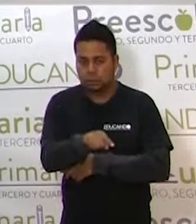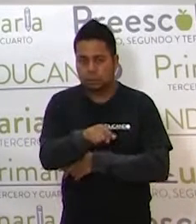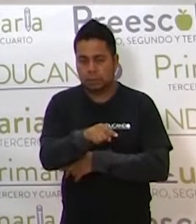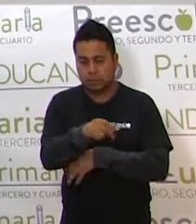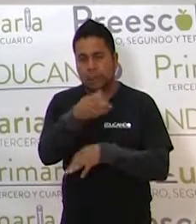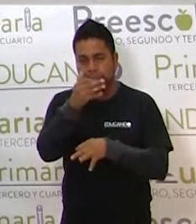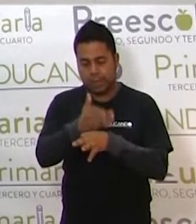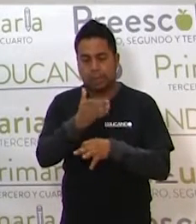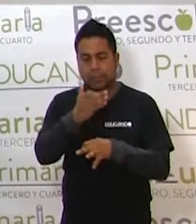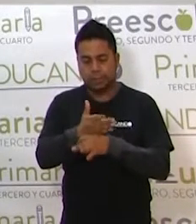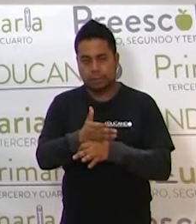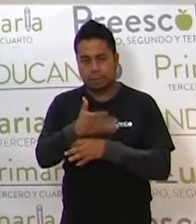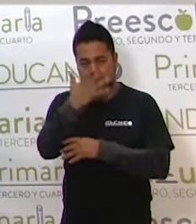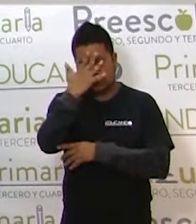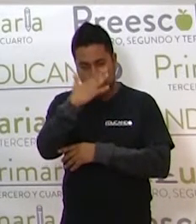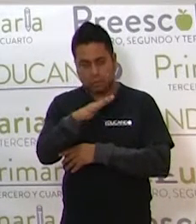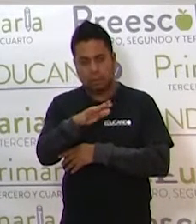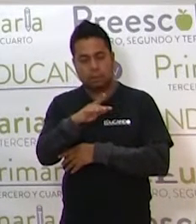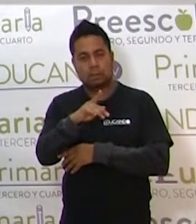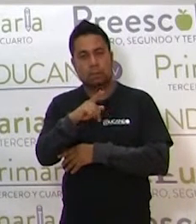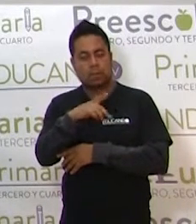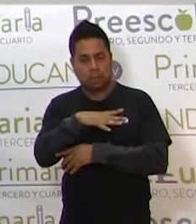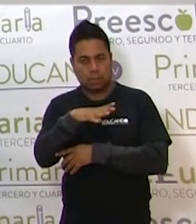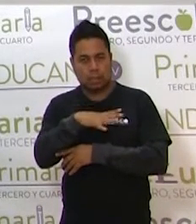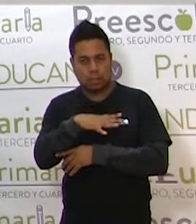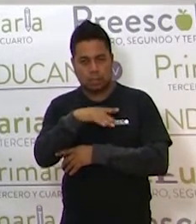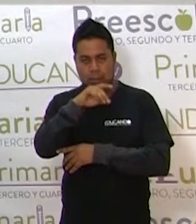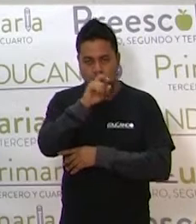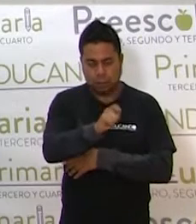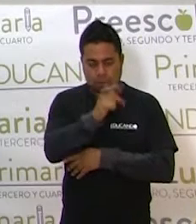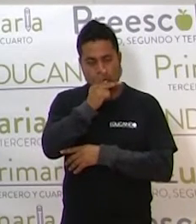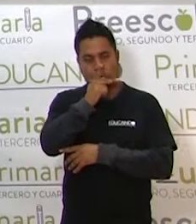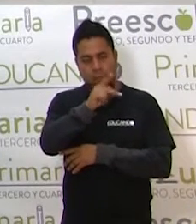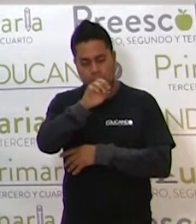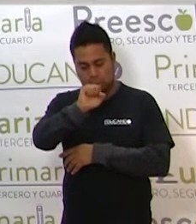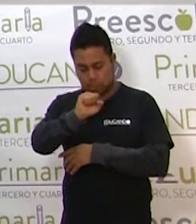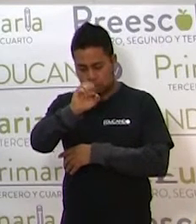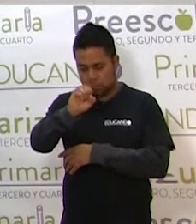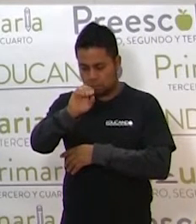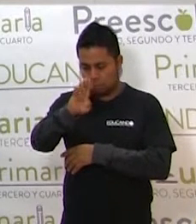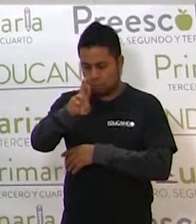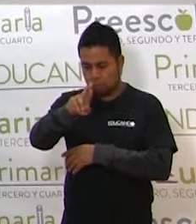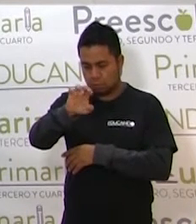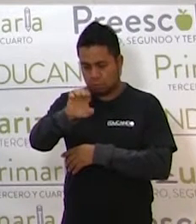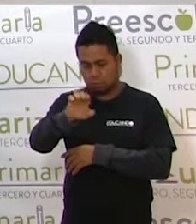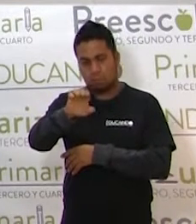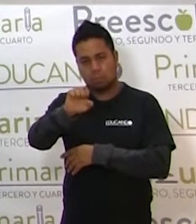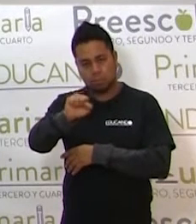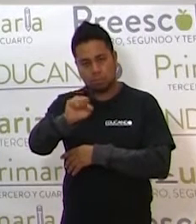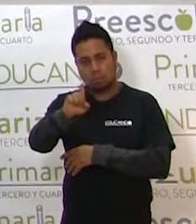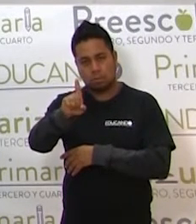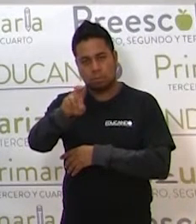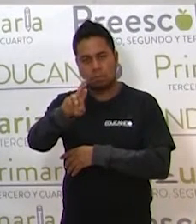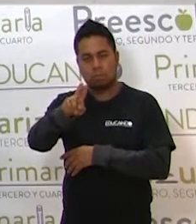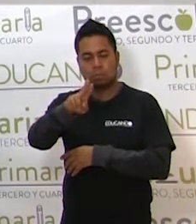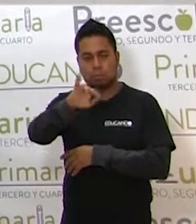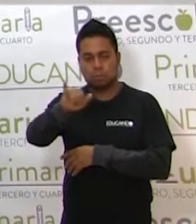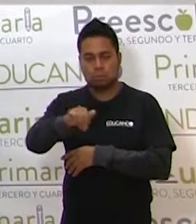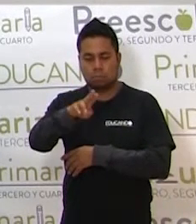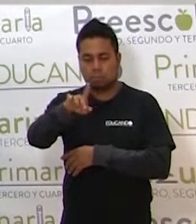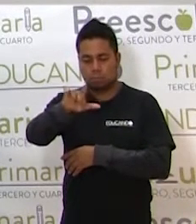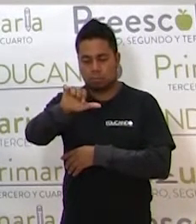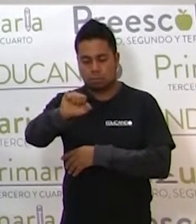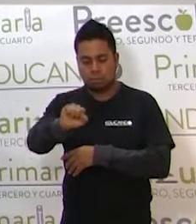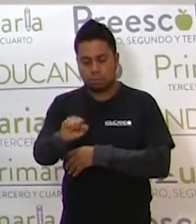estas alturas de que existen las sobre esdrújula bien pero en en el tema de los